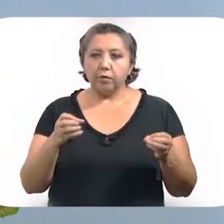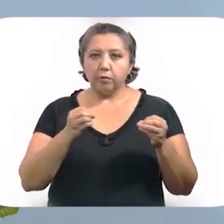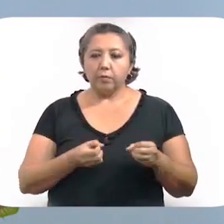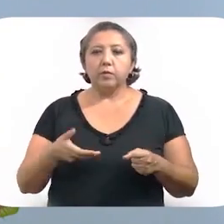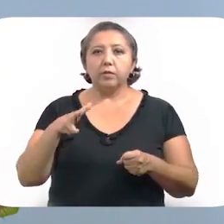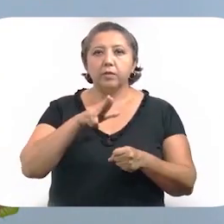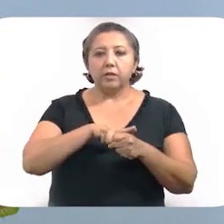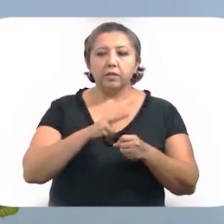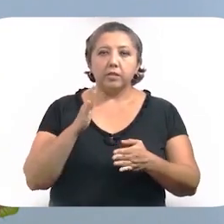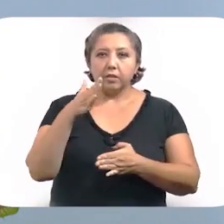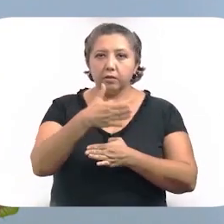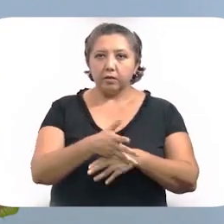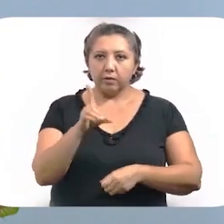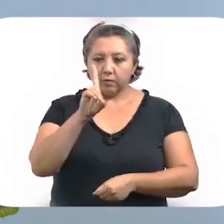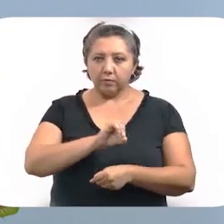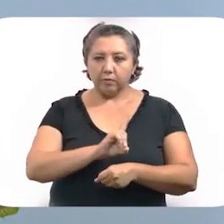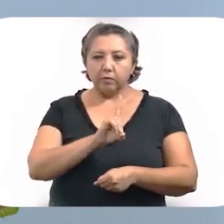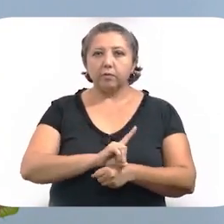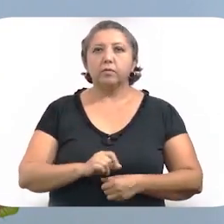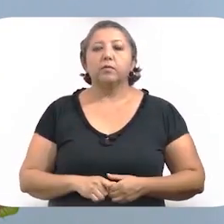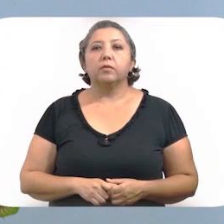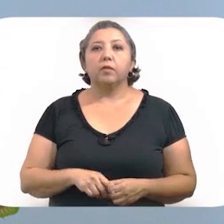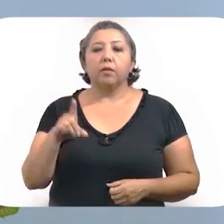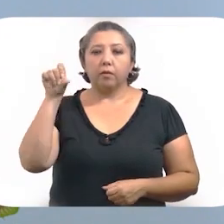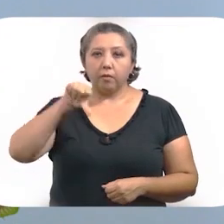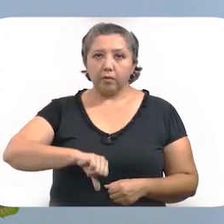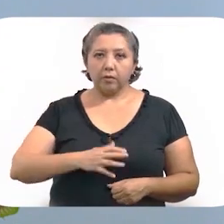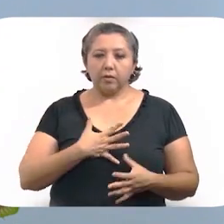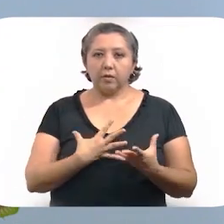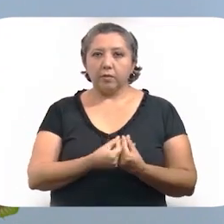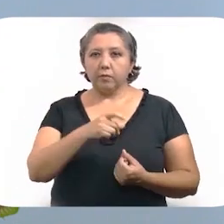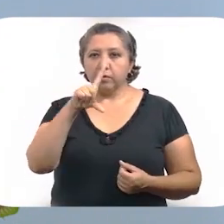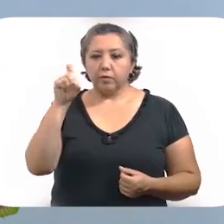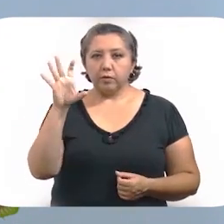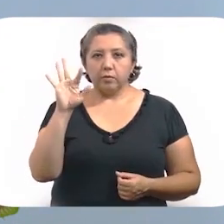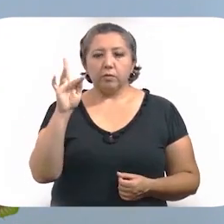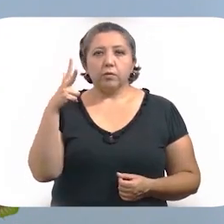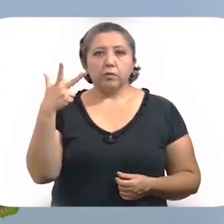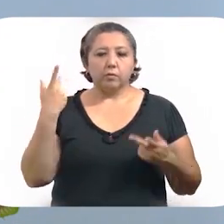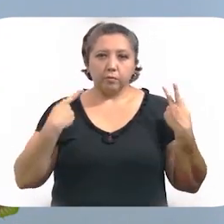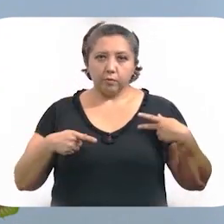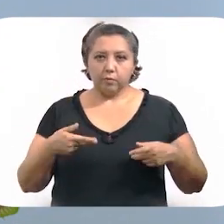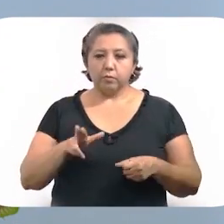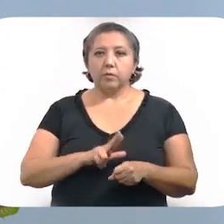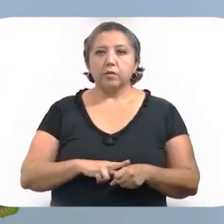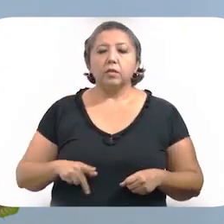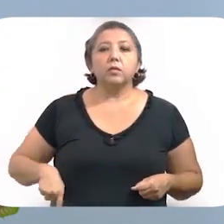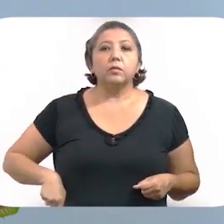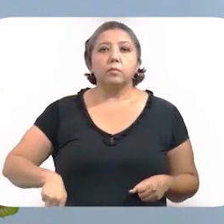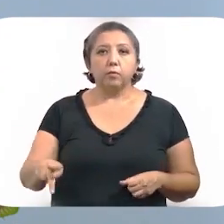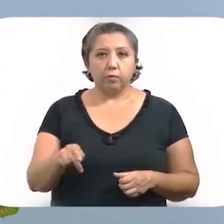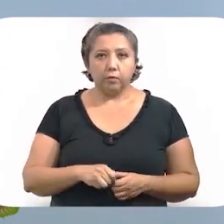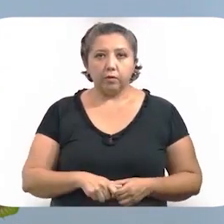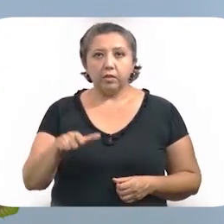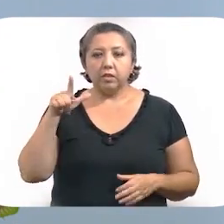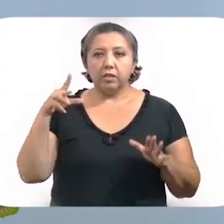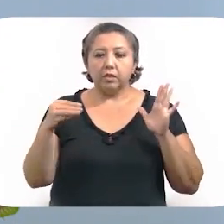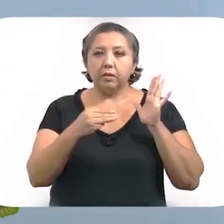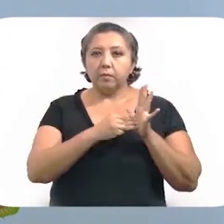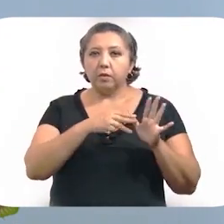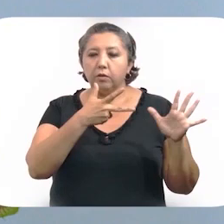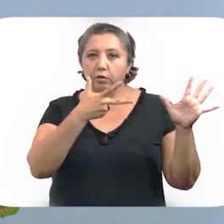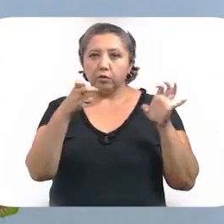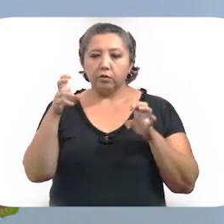la ocupación hospitalaria y los ingresos diarios. El día de hoy tenemos 148 pacientes en hospitales públicos. 17